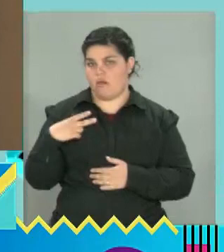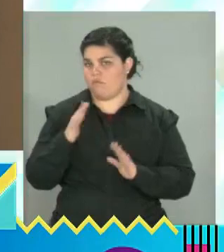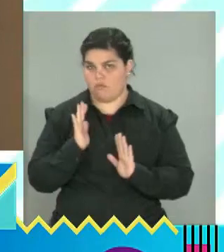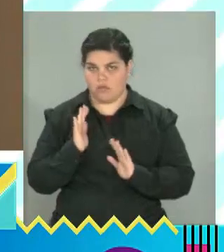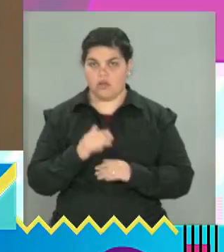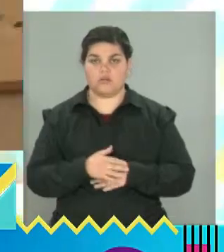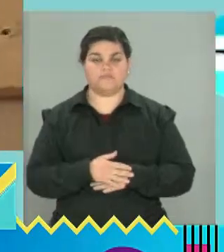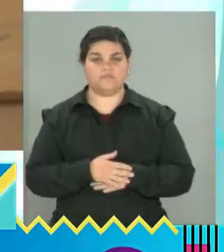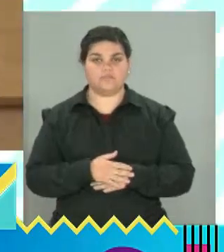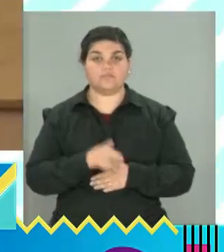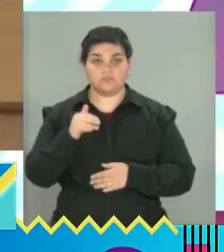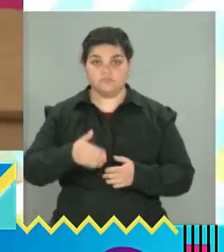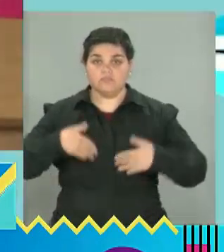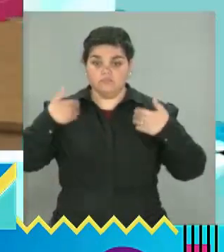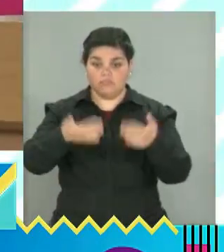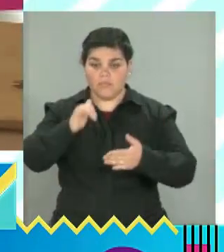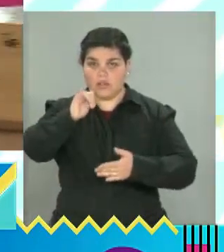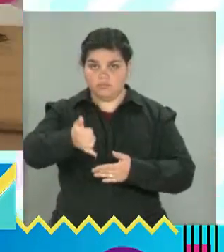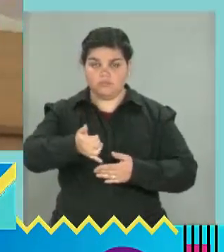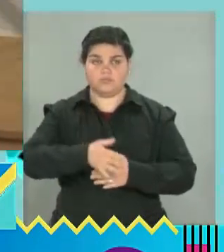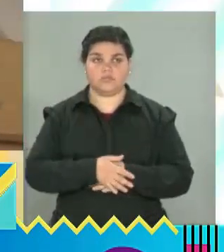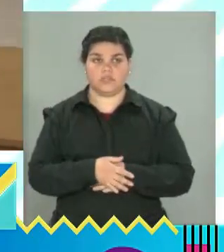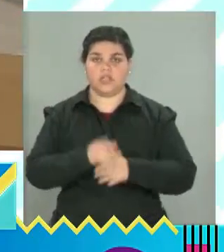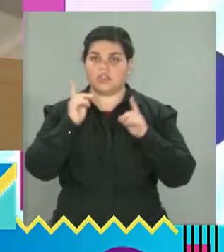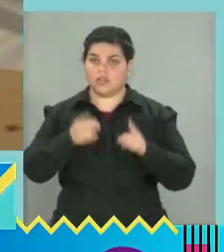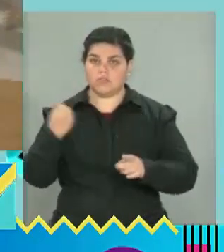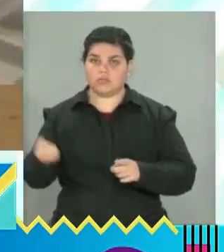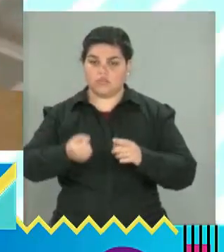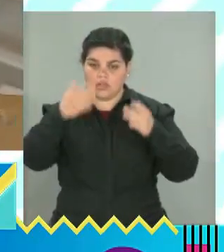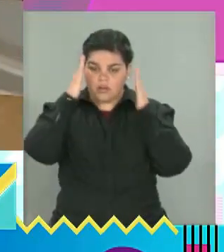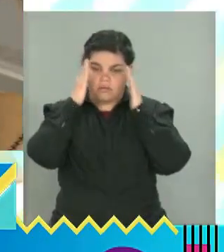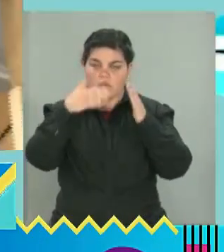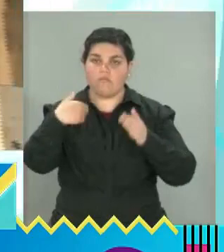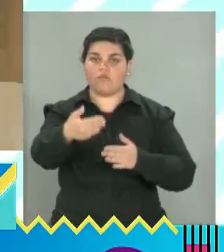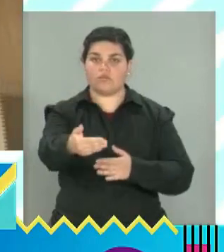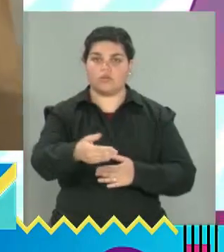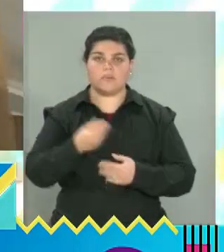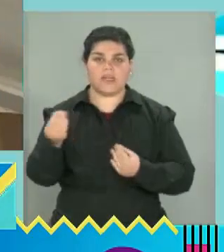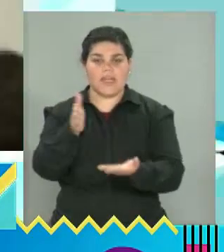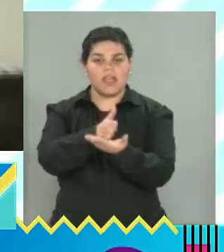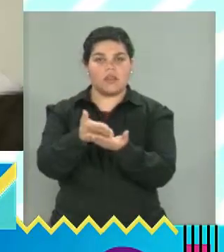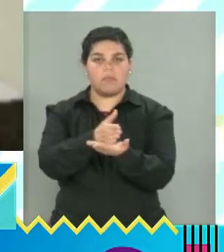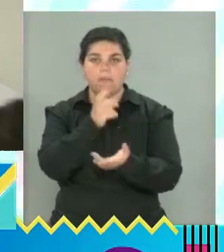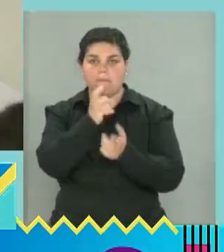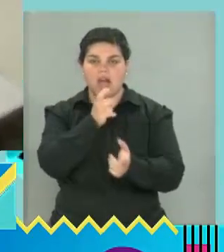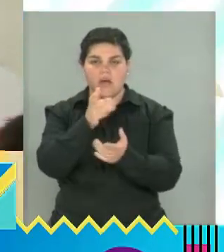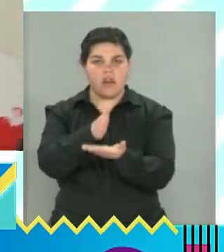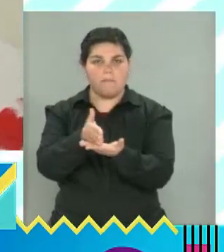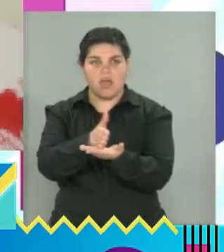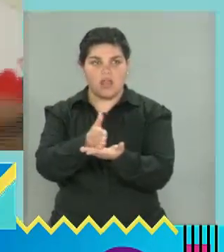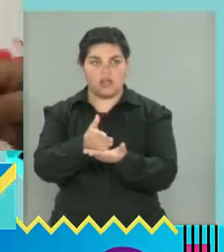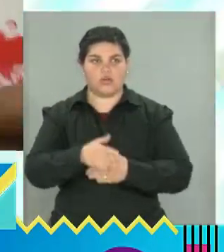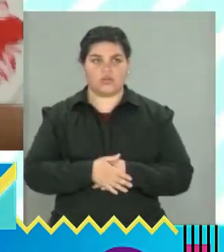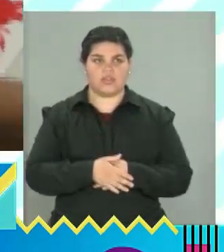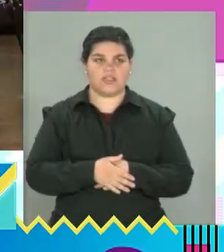Lo veo como un avance y me parece que tenemos que ir proyectándonos a ver las terminologías neutrales y dejar de pensar en la estructura